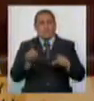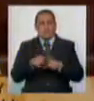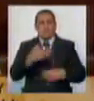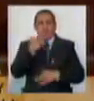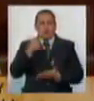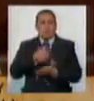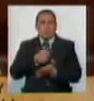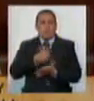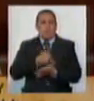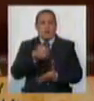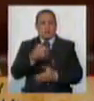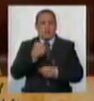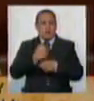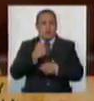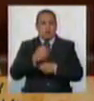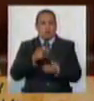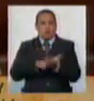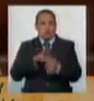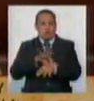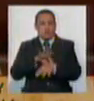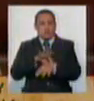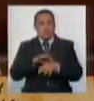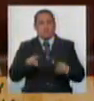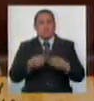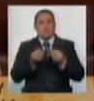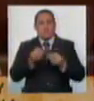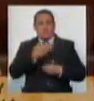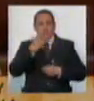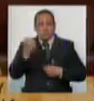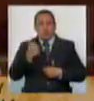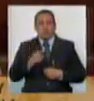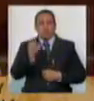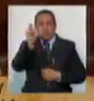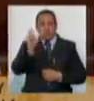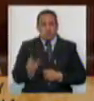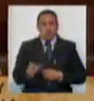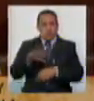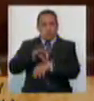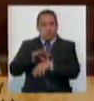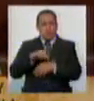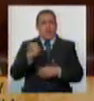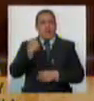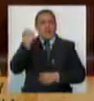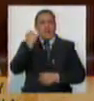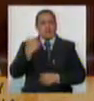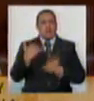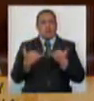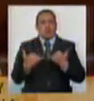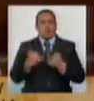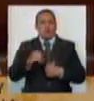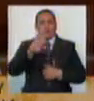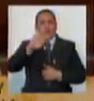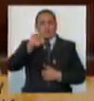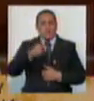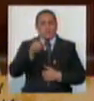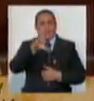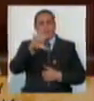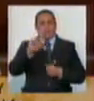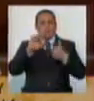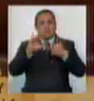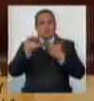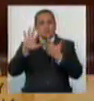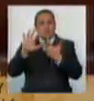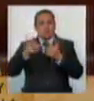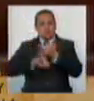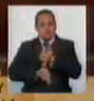remuneración. Con la reforma remunerativa, un médico gana hoy 4.568 nuevos